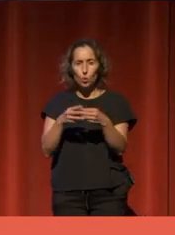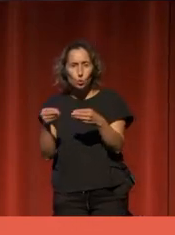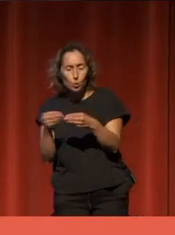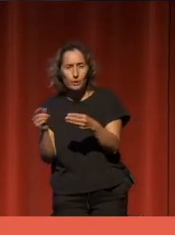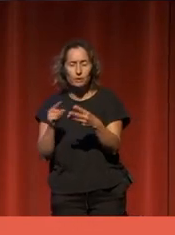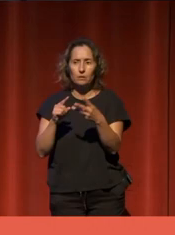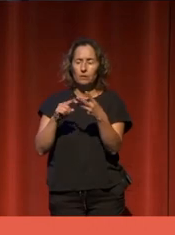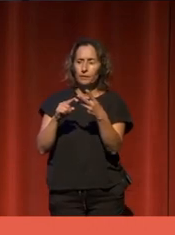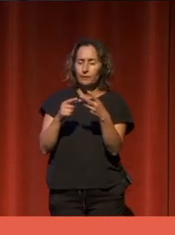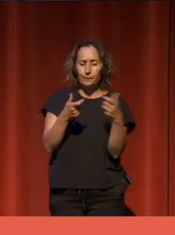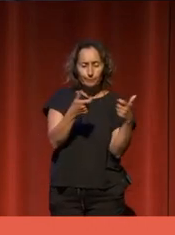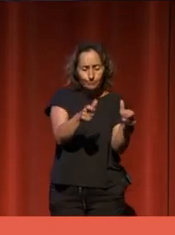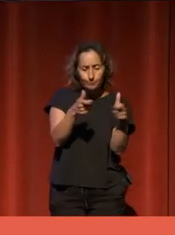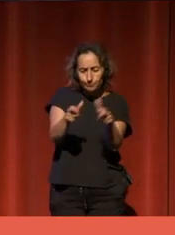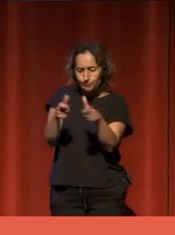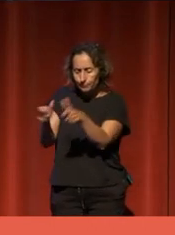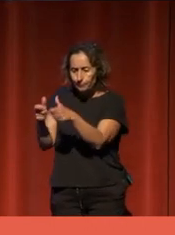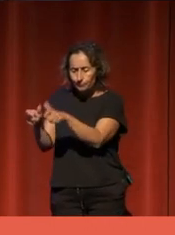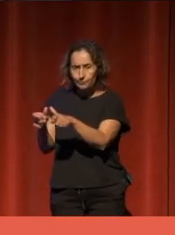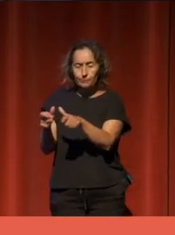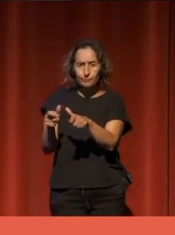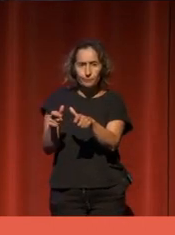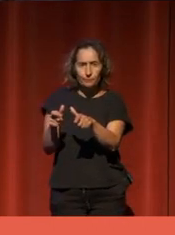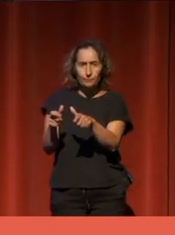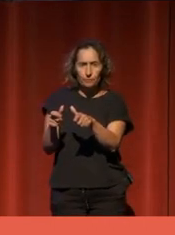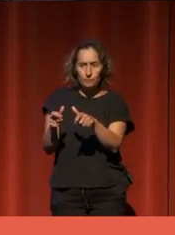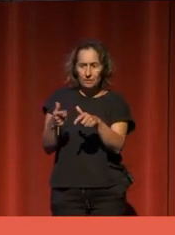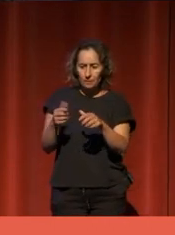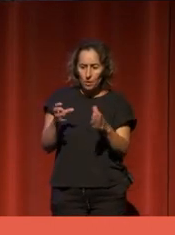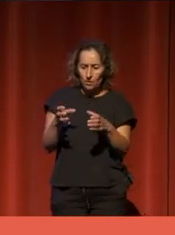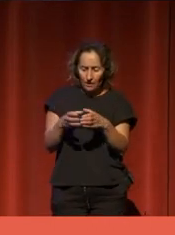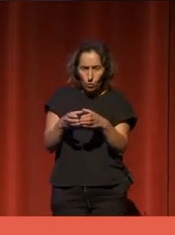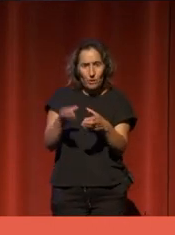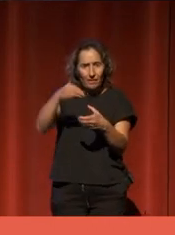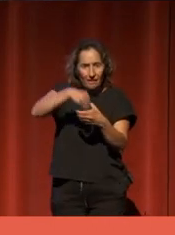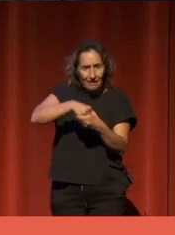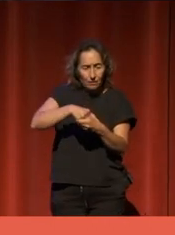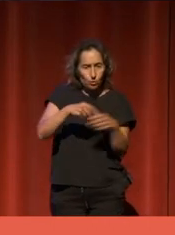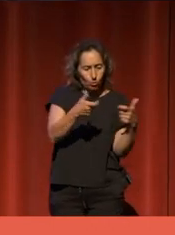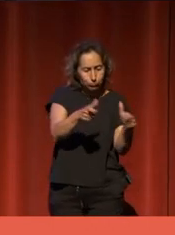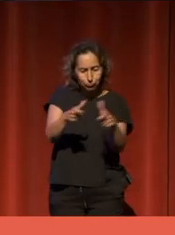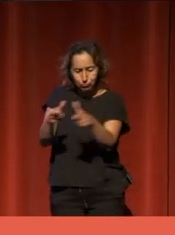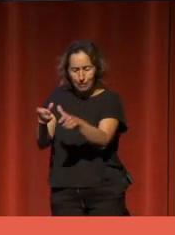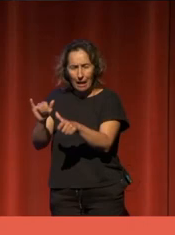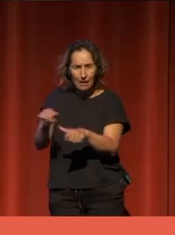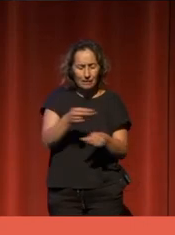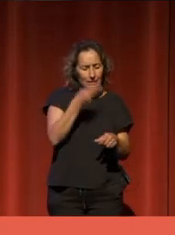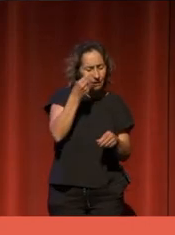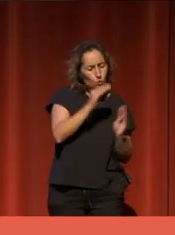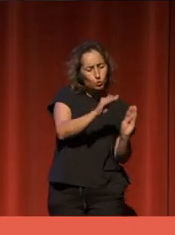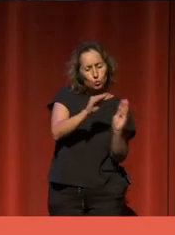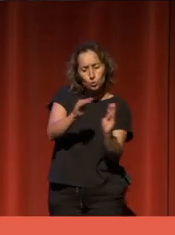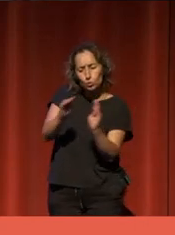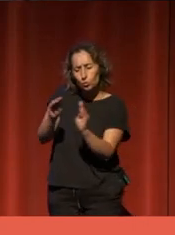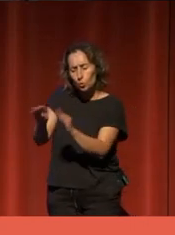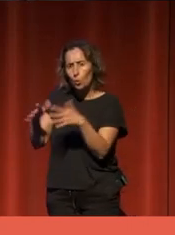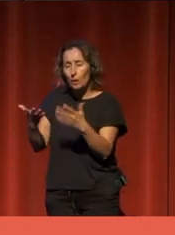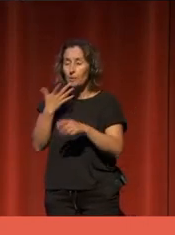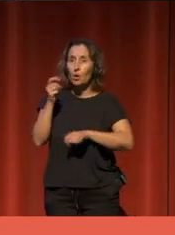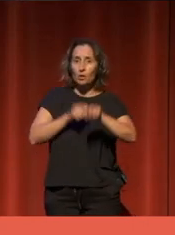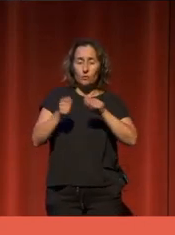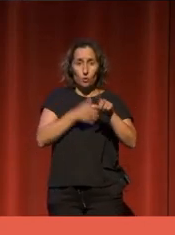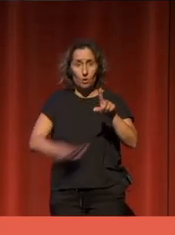las partes interesadas que están cercas de las comunidades pero también podemos oír de las asociaciones